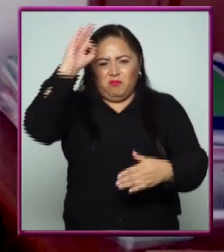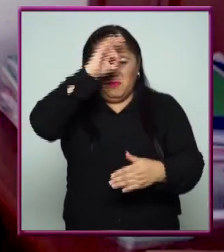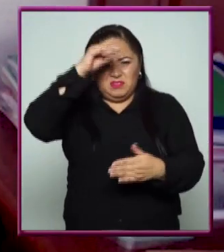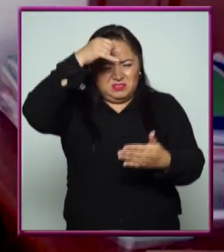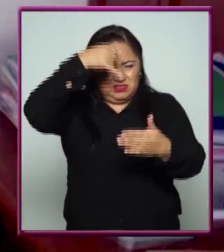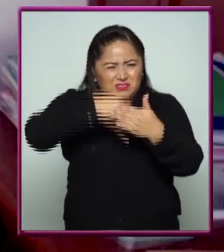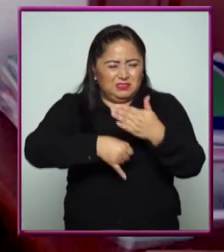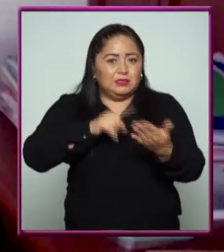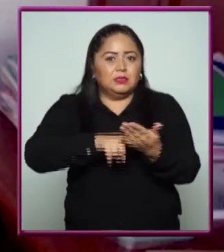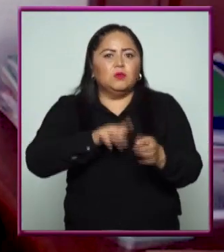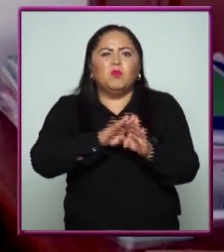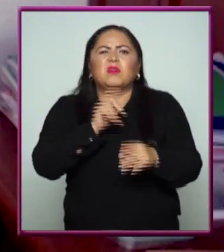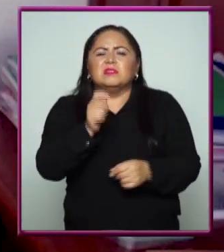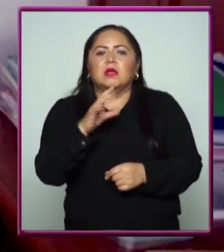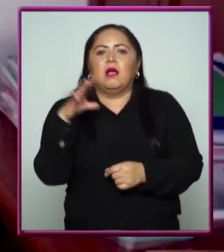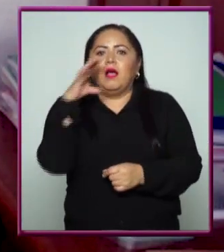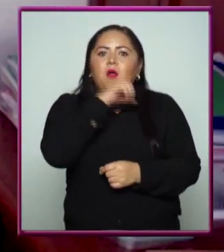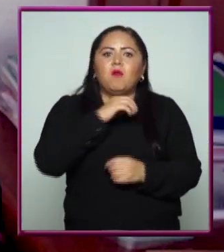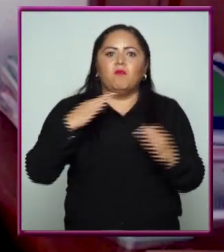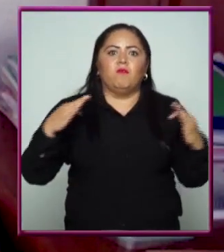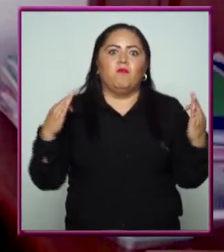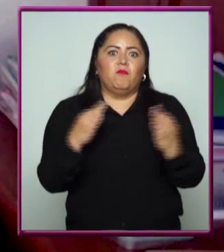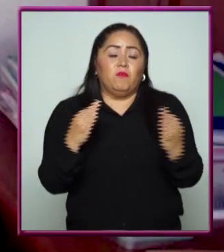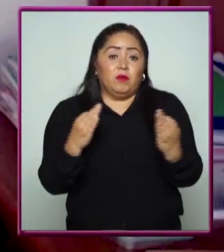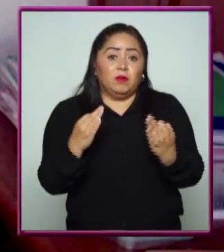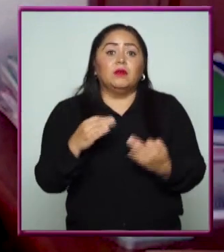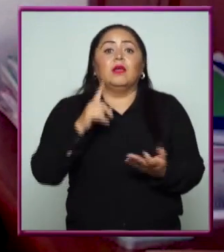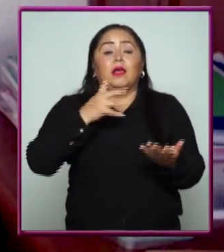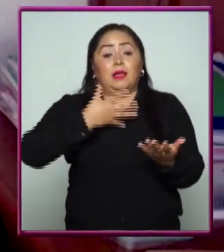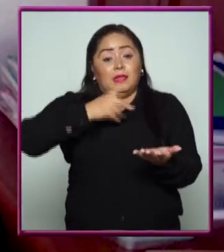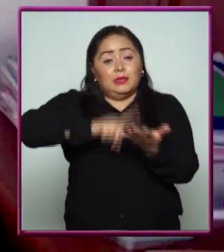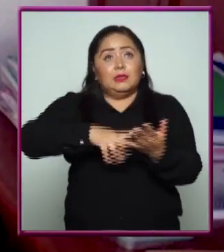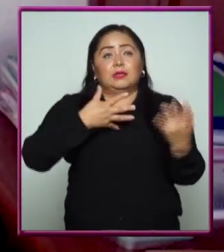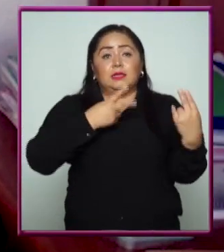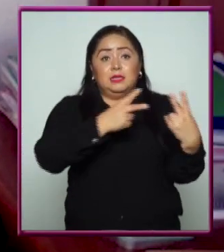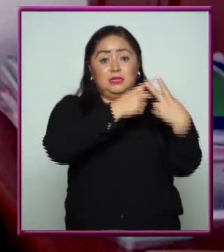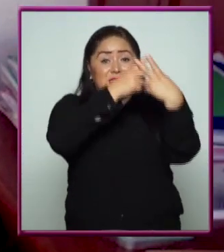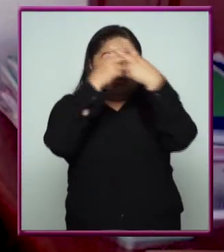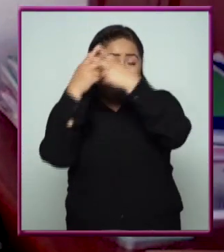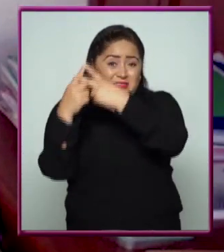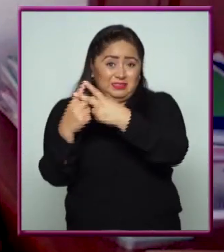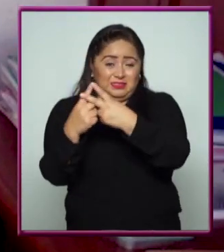su temperatura, ¿sí? Entonces hay estrellas